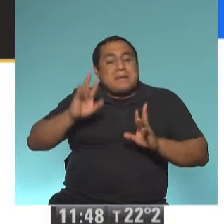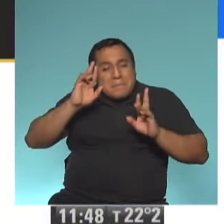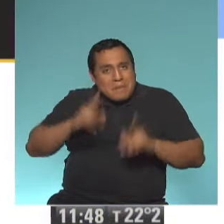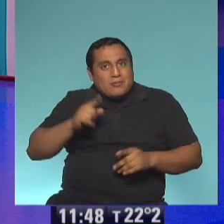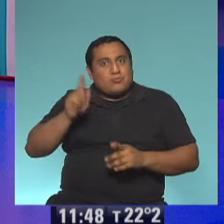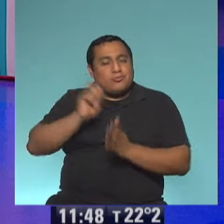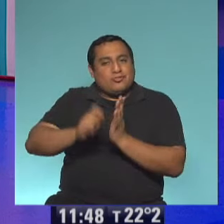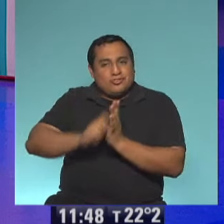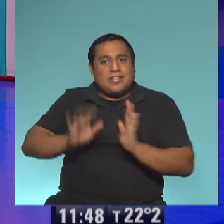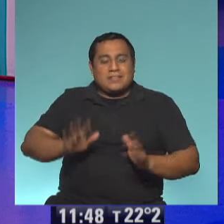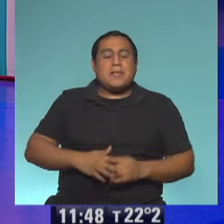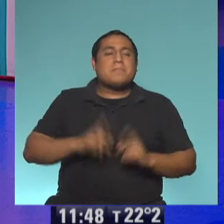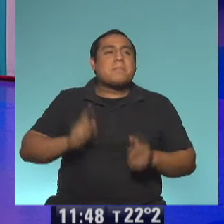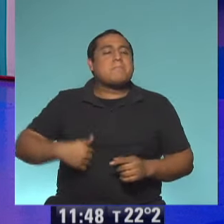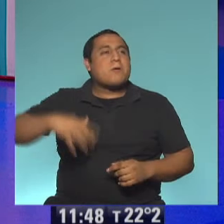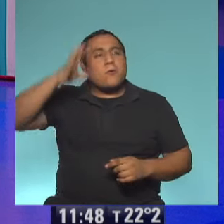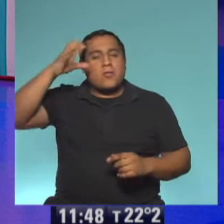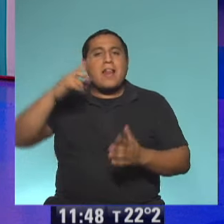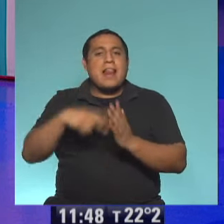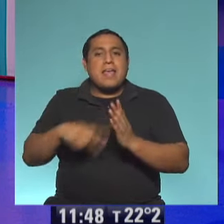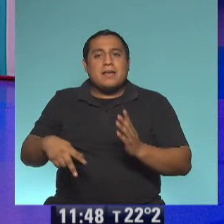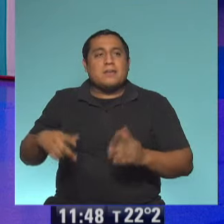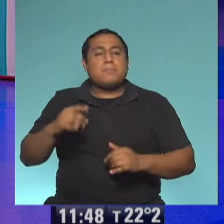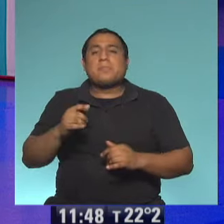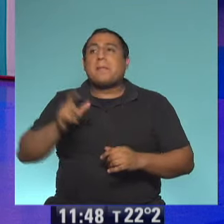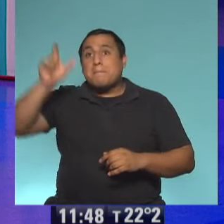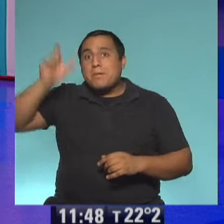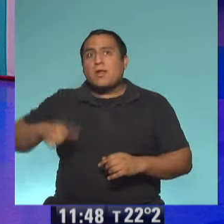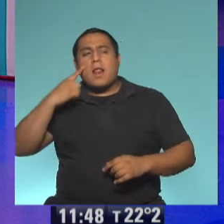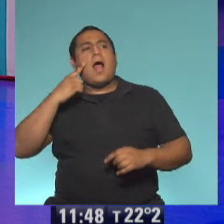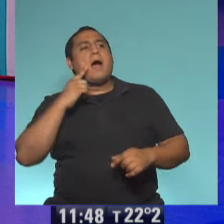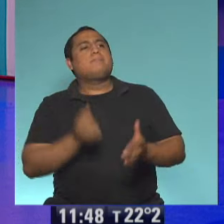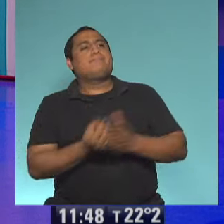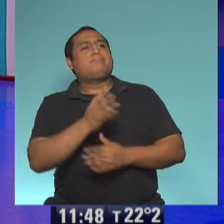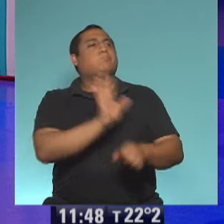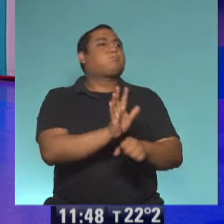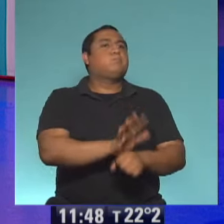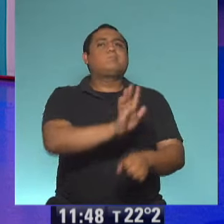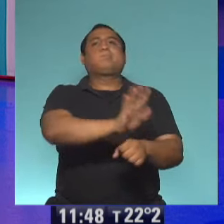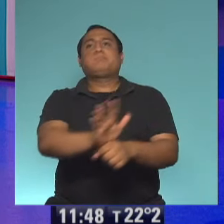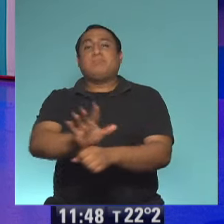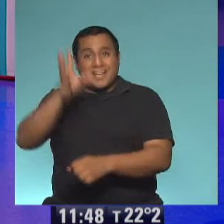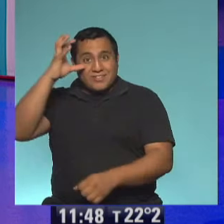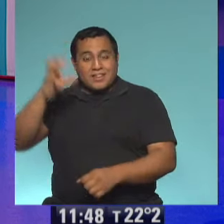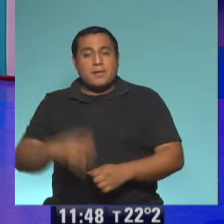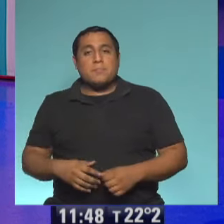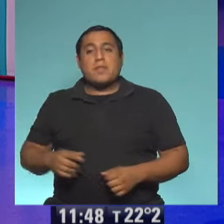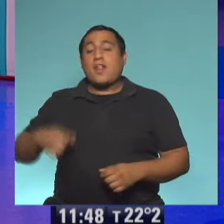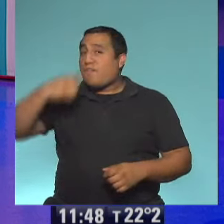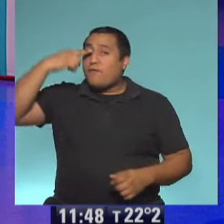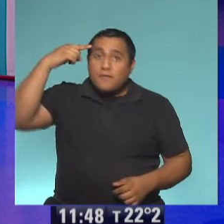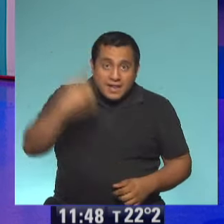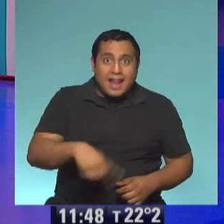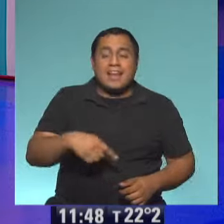descoloca. También nos pasó cuando leímos, ¿se acuerdan? Ese personaje que nombraba las cosas y que al final de toda la historia el mismo narrador